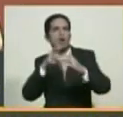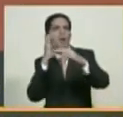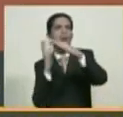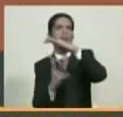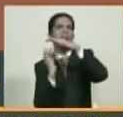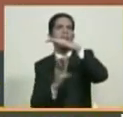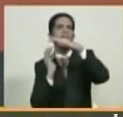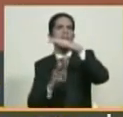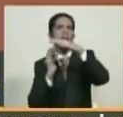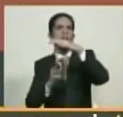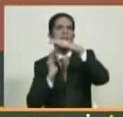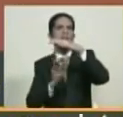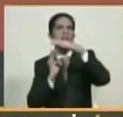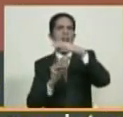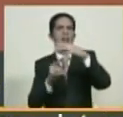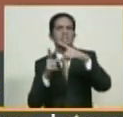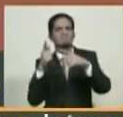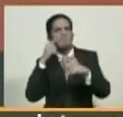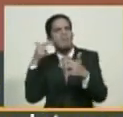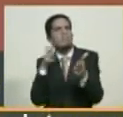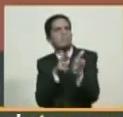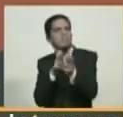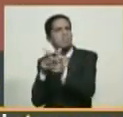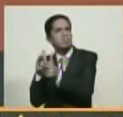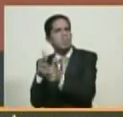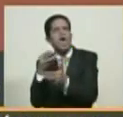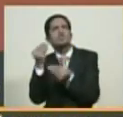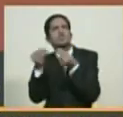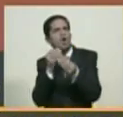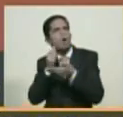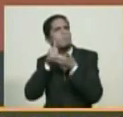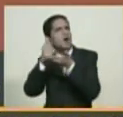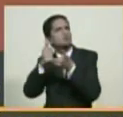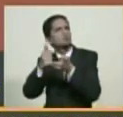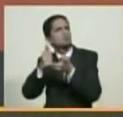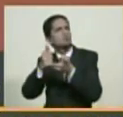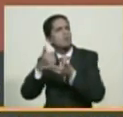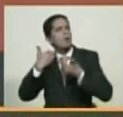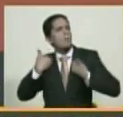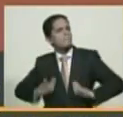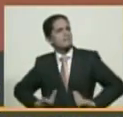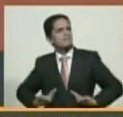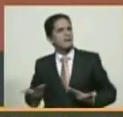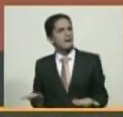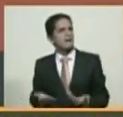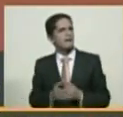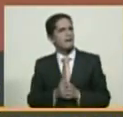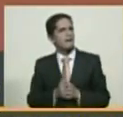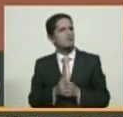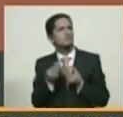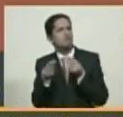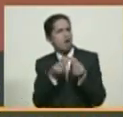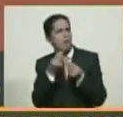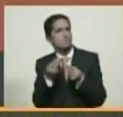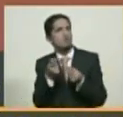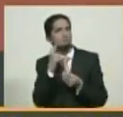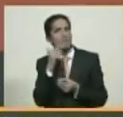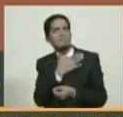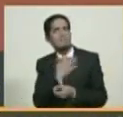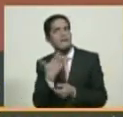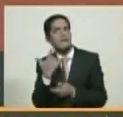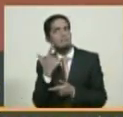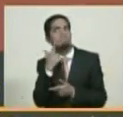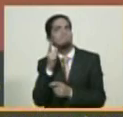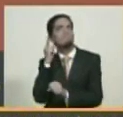de refugiados producto de la guerra. ¿Cómo le niegan la ayuda humanitaria? Porque ellos lo que quieren es un cambio de